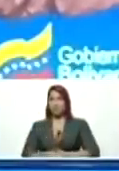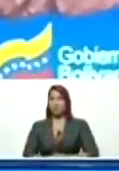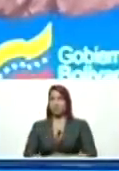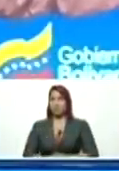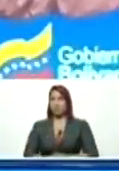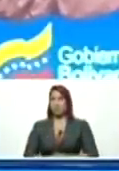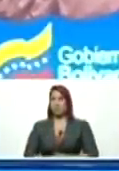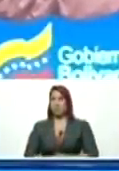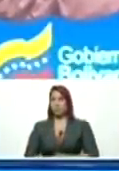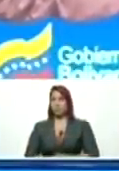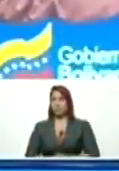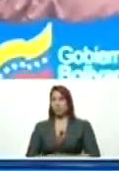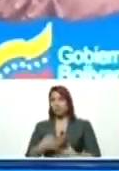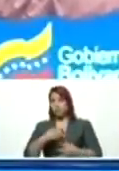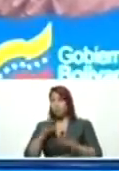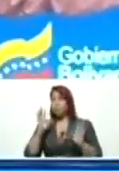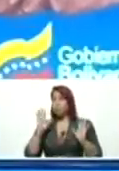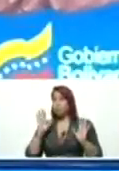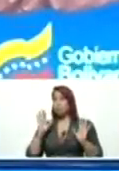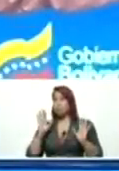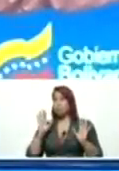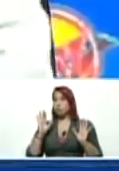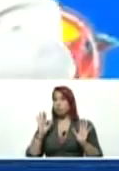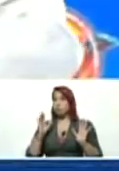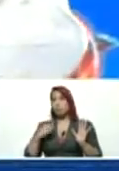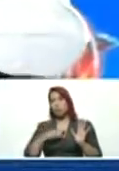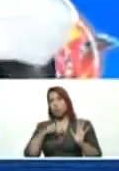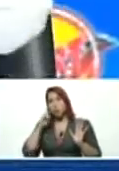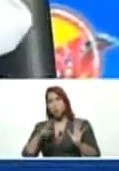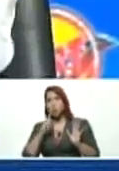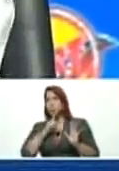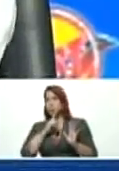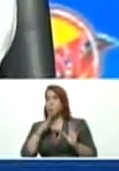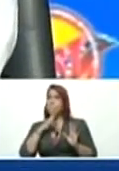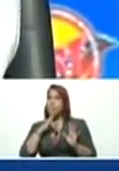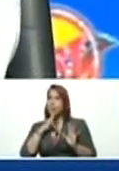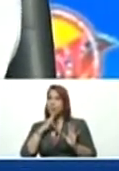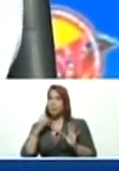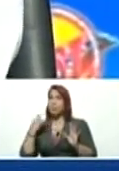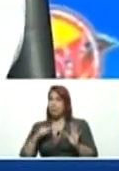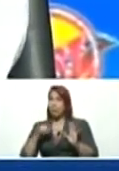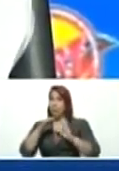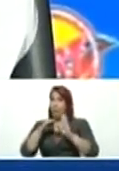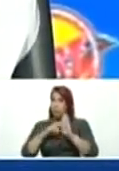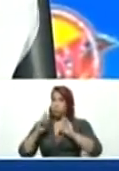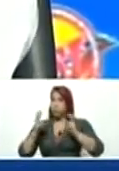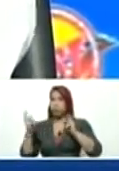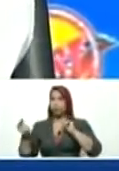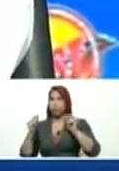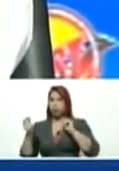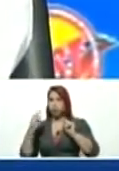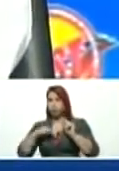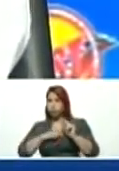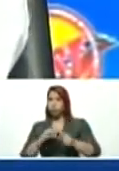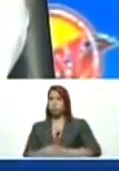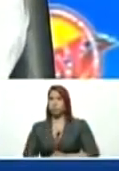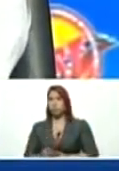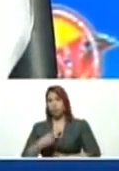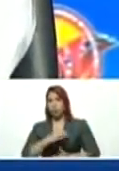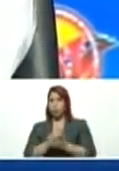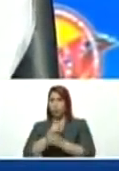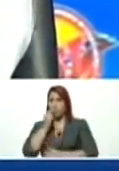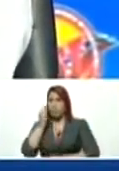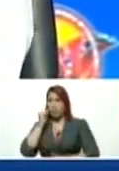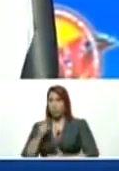presidente suena interesante si nosotros lo hemos llamado y tenemos los argumentos y hemos estamos debatiendo con nuestros compañeros y compañeras